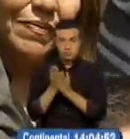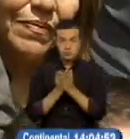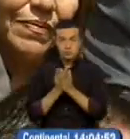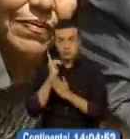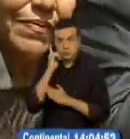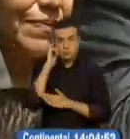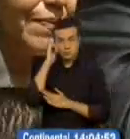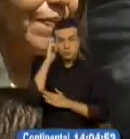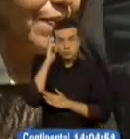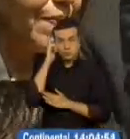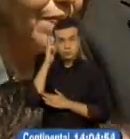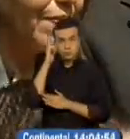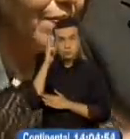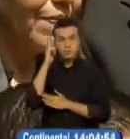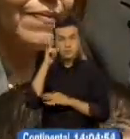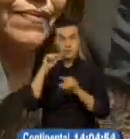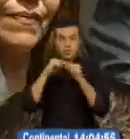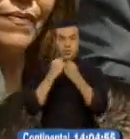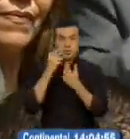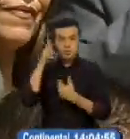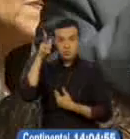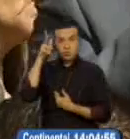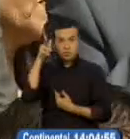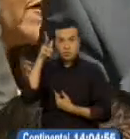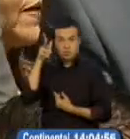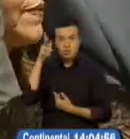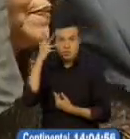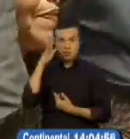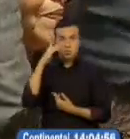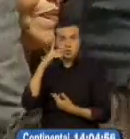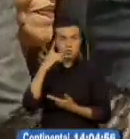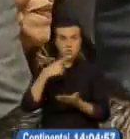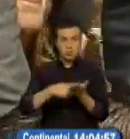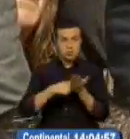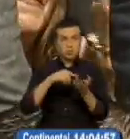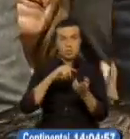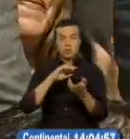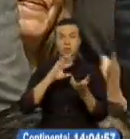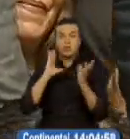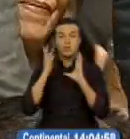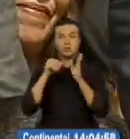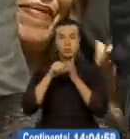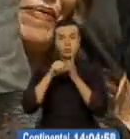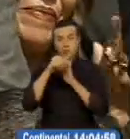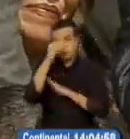los dirigentes de la red de maestros para la revolución educativa.